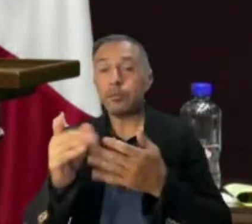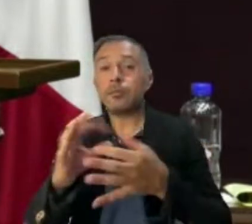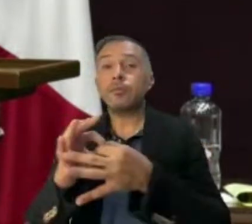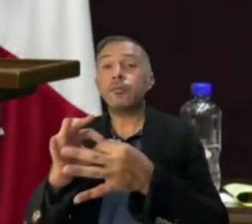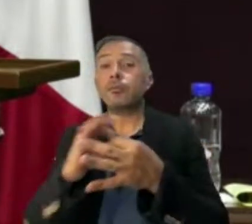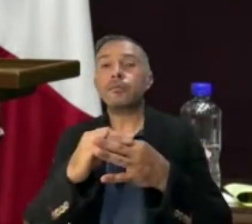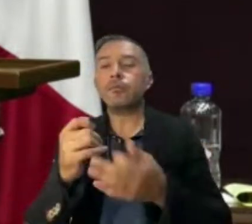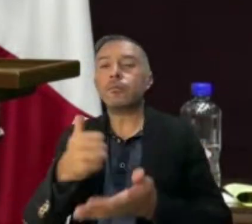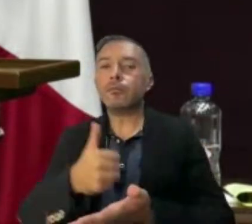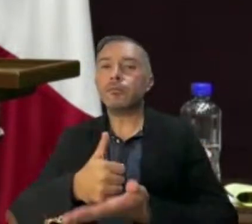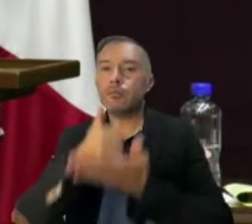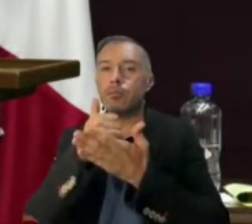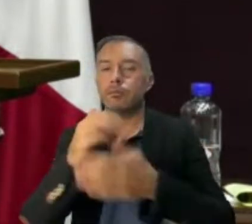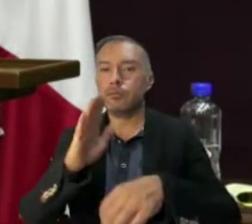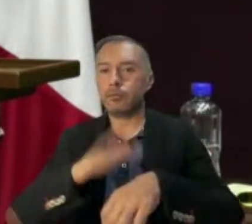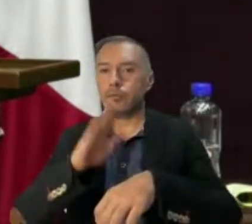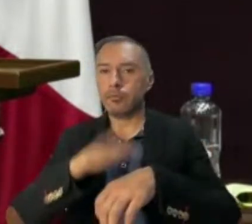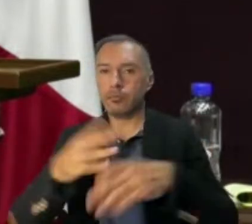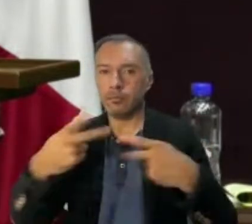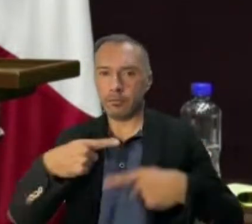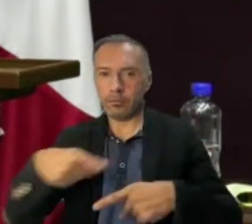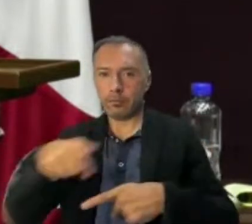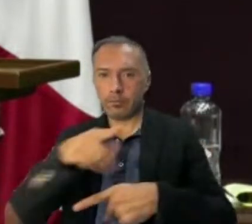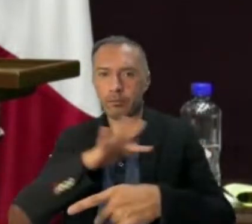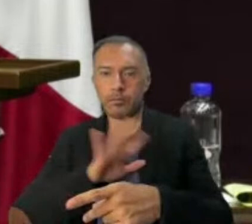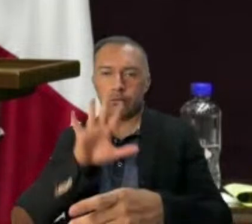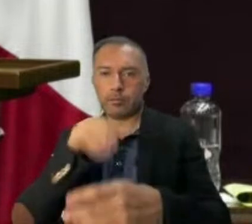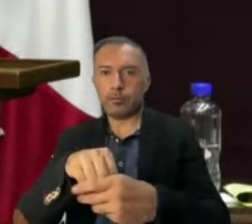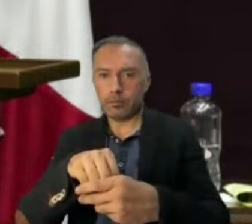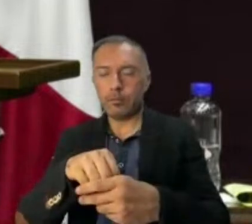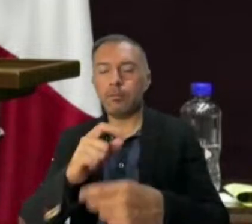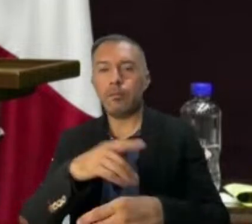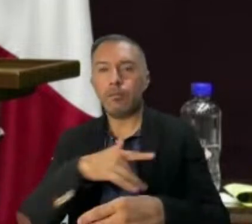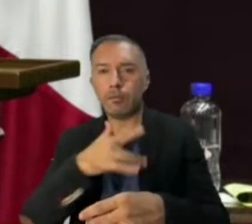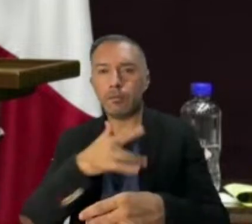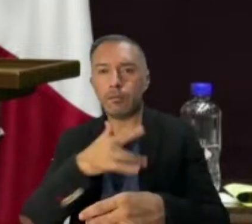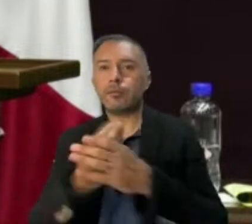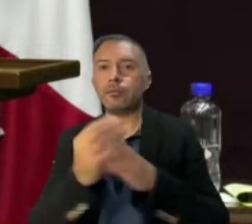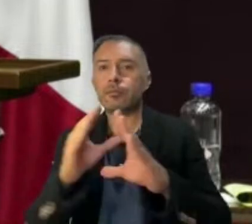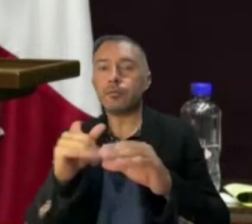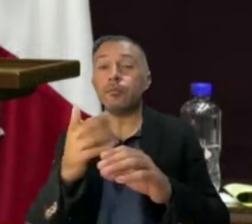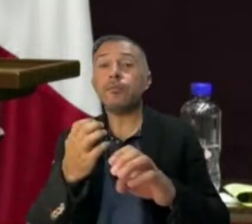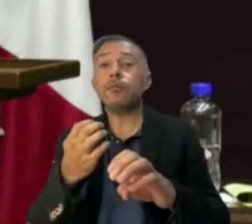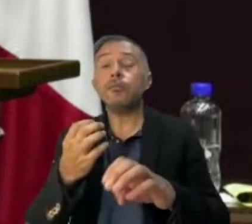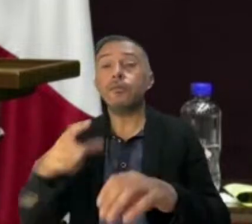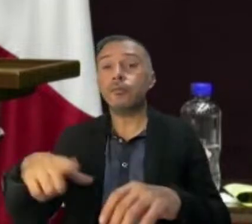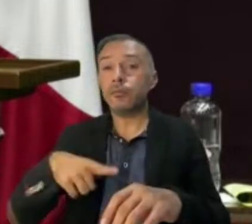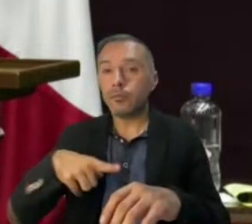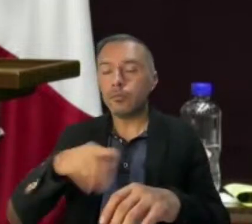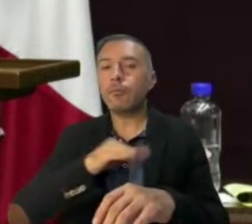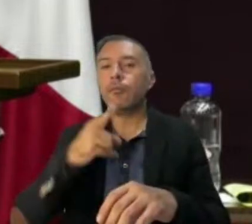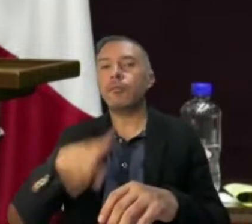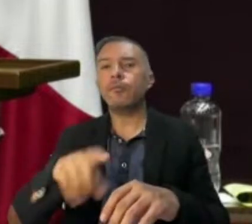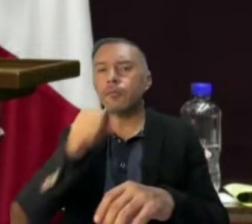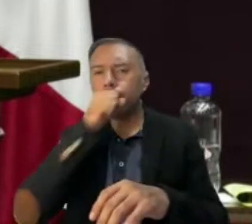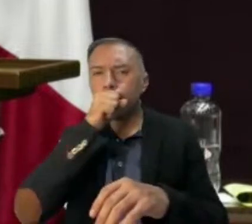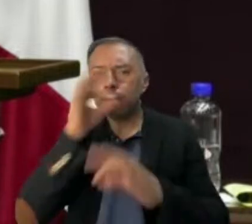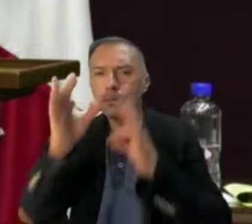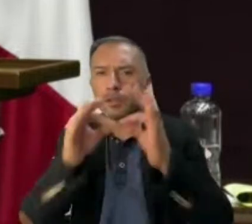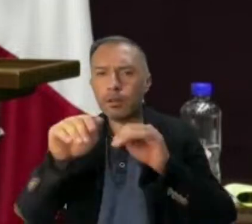una inclusión en la misma. La sensibilización y capacitación. El Estado puede llevar a cabo campañas de